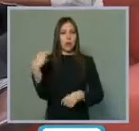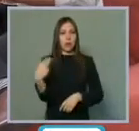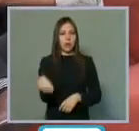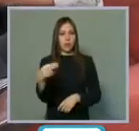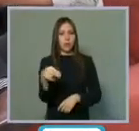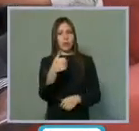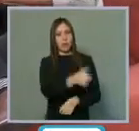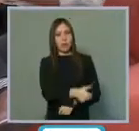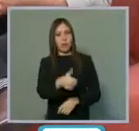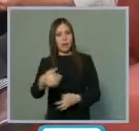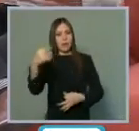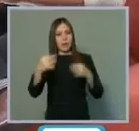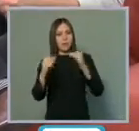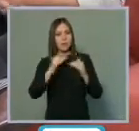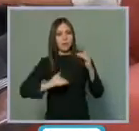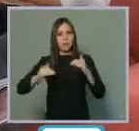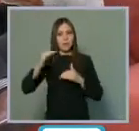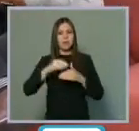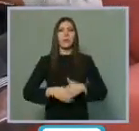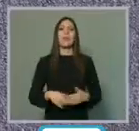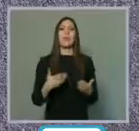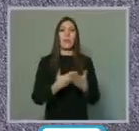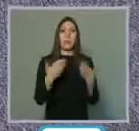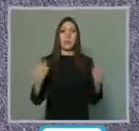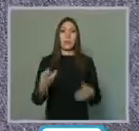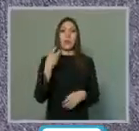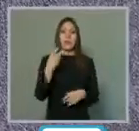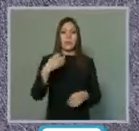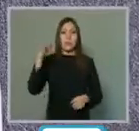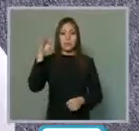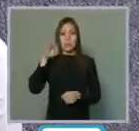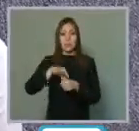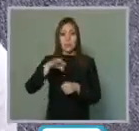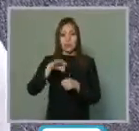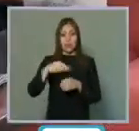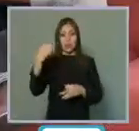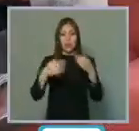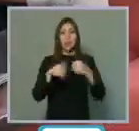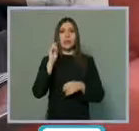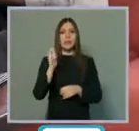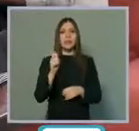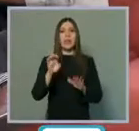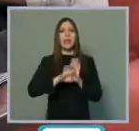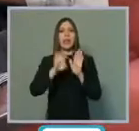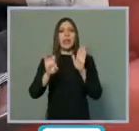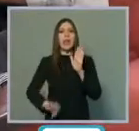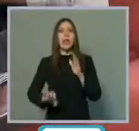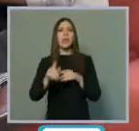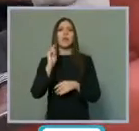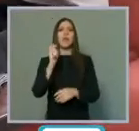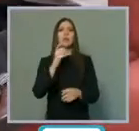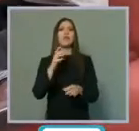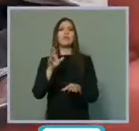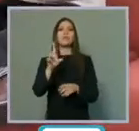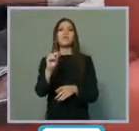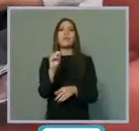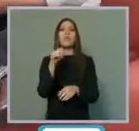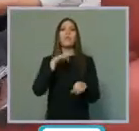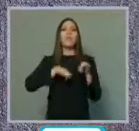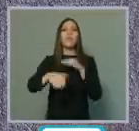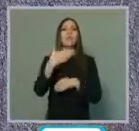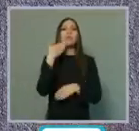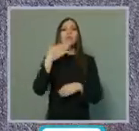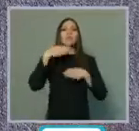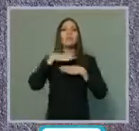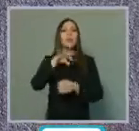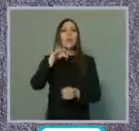principalmente este tribunal es atender delitos electorales. Ok. Como por ejemplo, ¿qué podría ser un delito que yo como cualquier